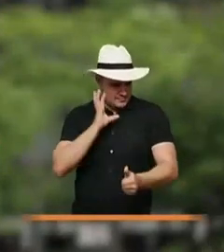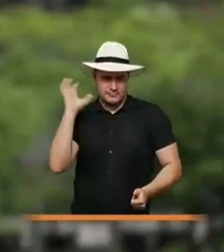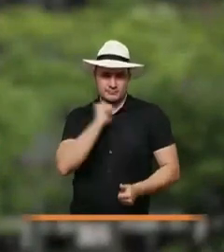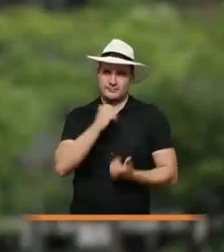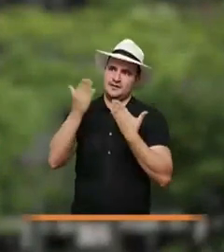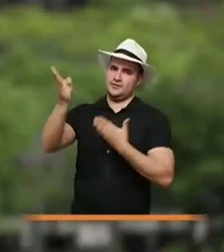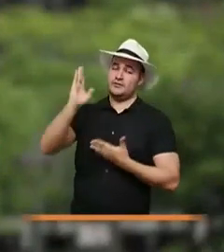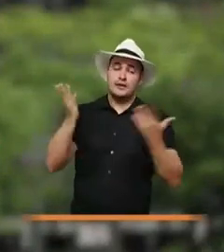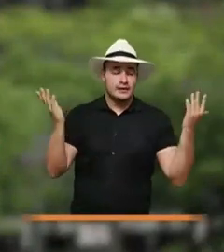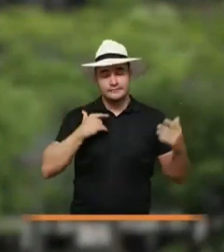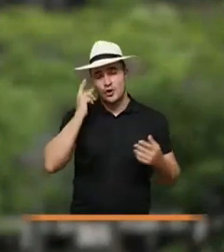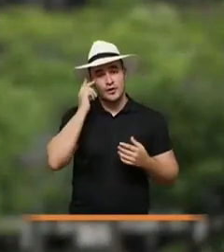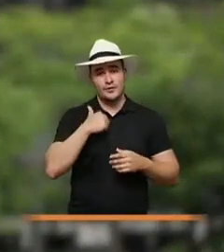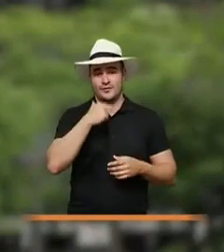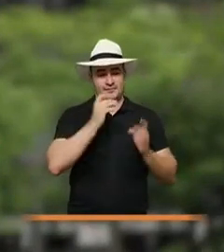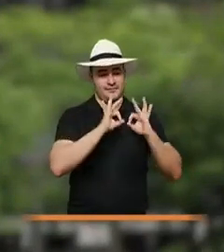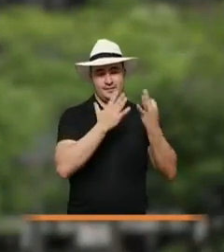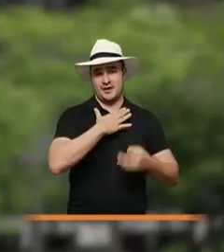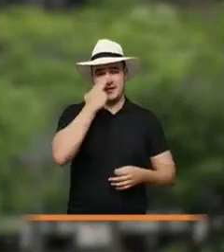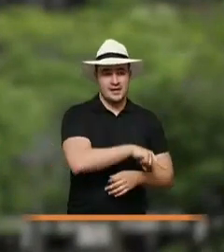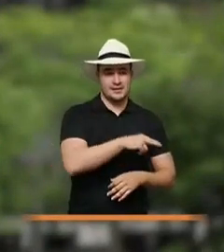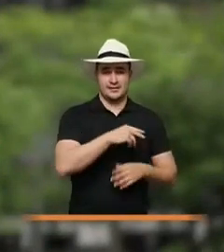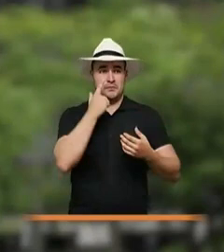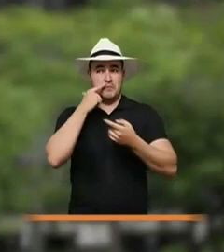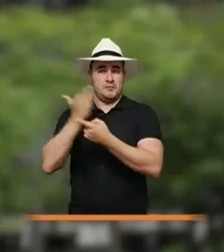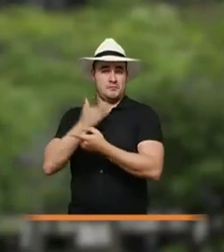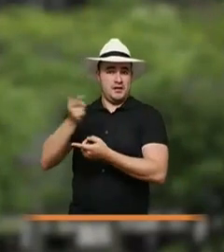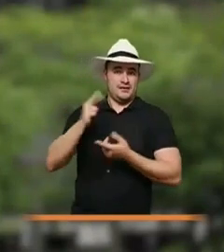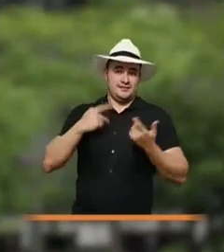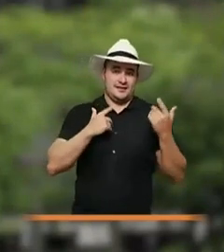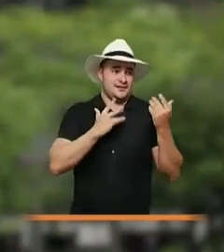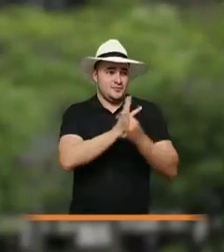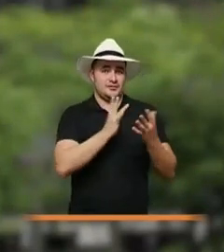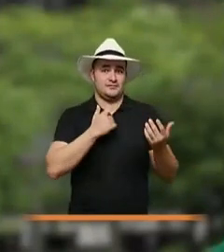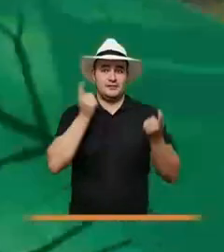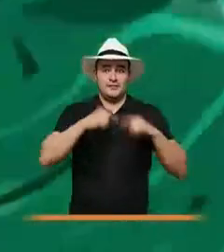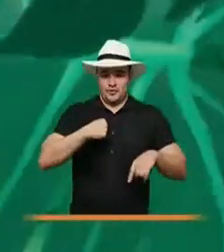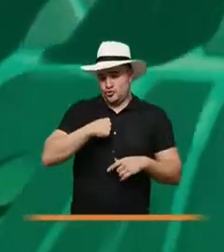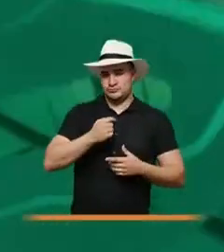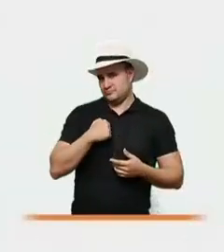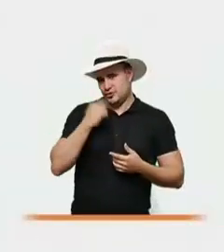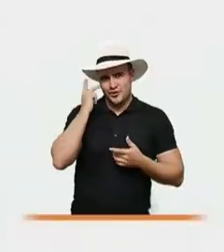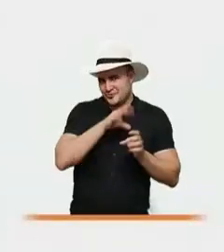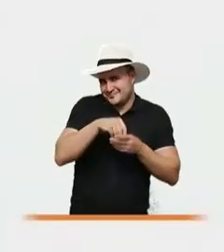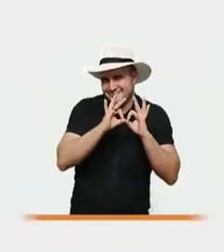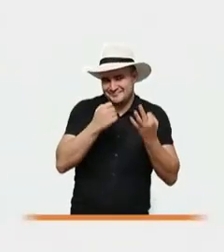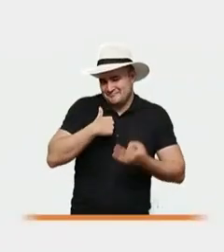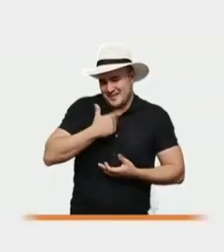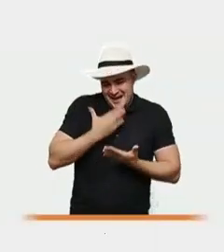mi familia mis hijas mis padres mi esposa y a ti caiste ahí